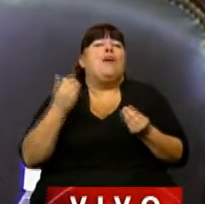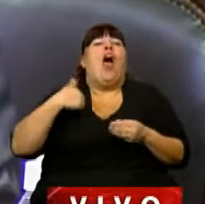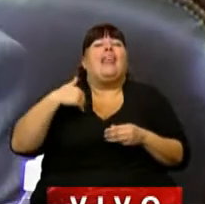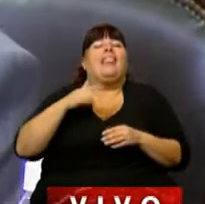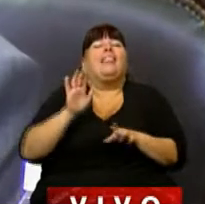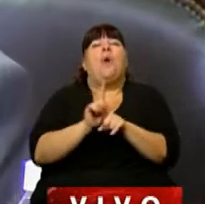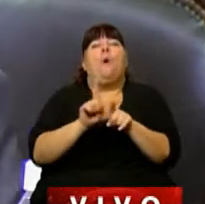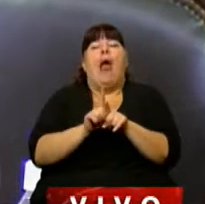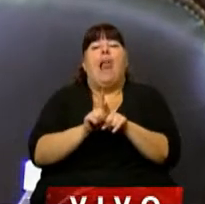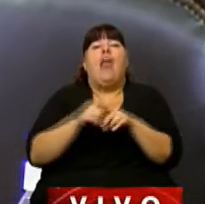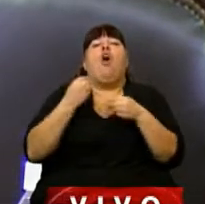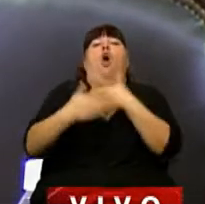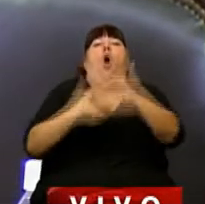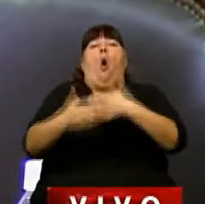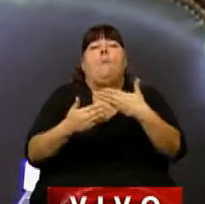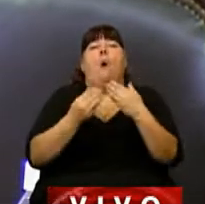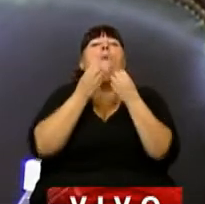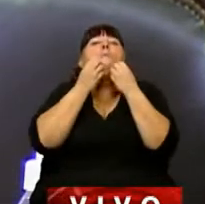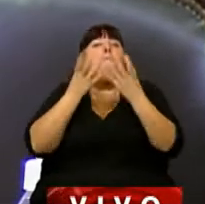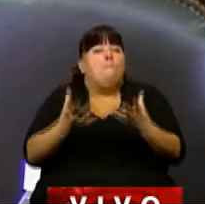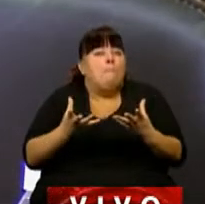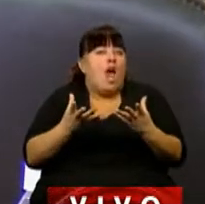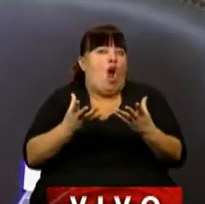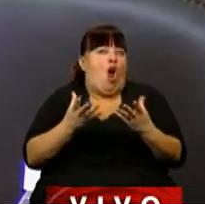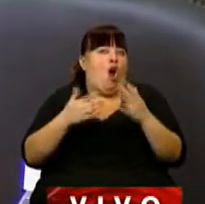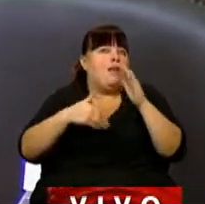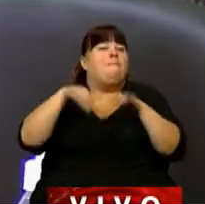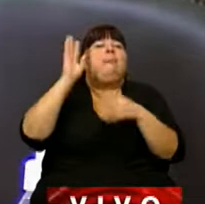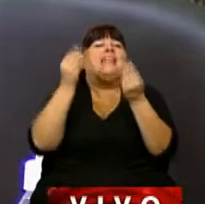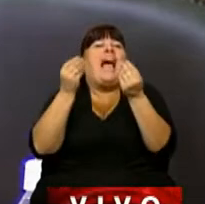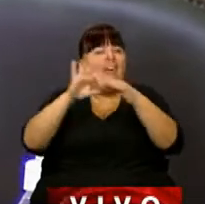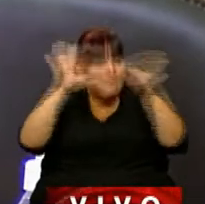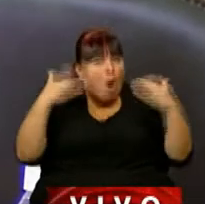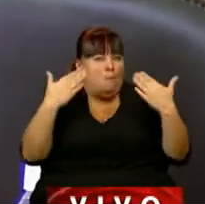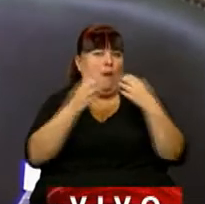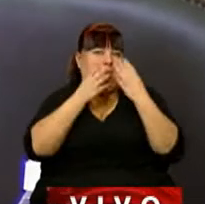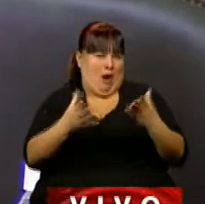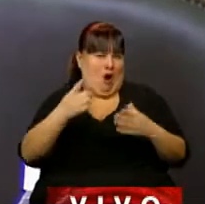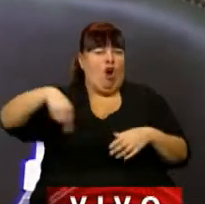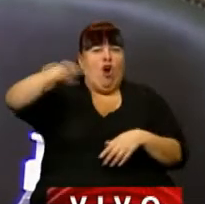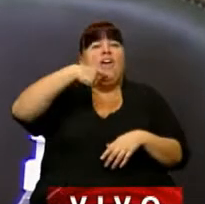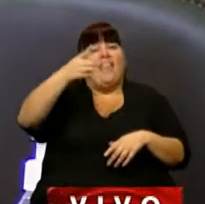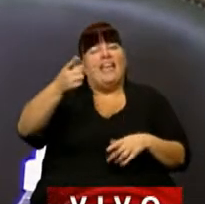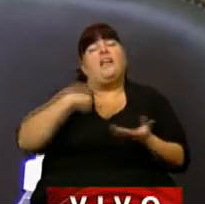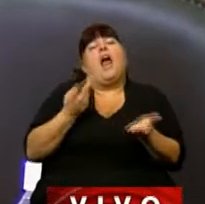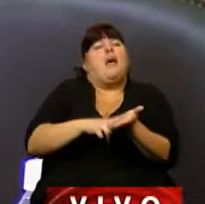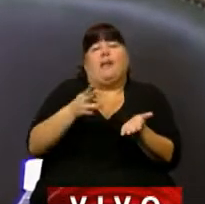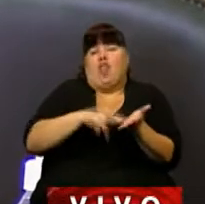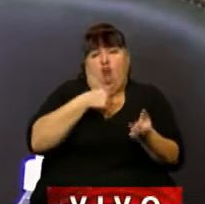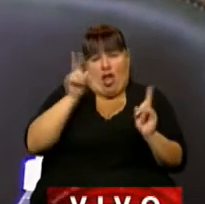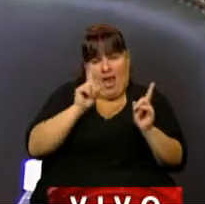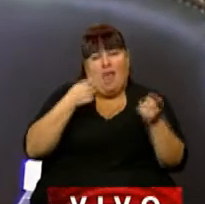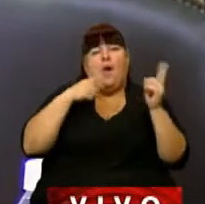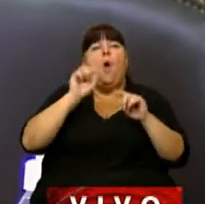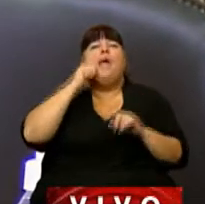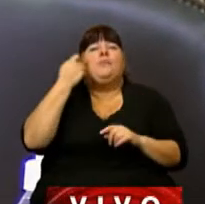salir si no es con una mejor y una mayor calidad democrática. Se ha dicho acá, no me voy a repetir, los atributos de la